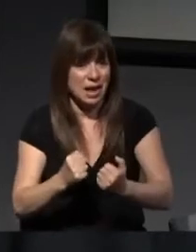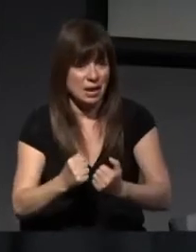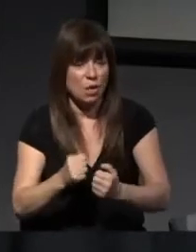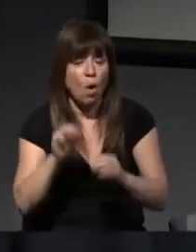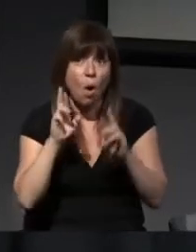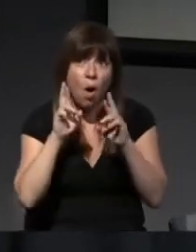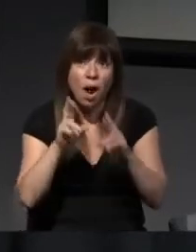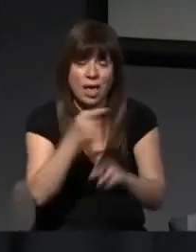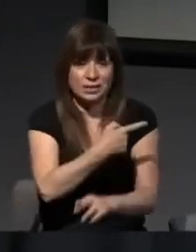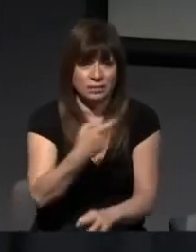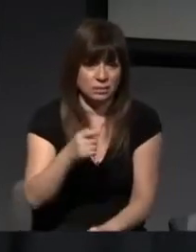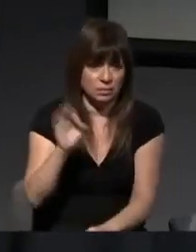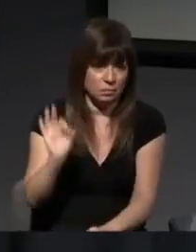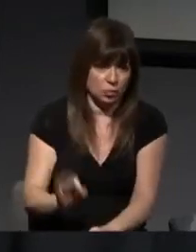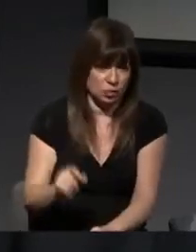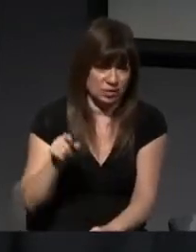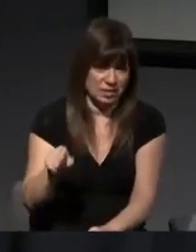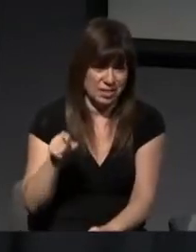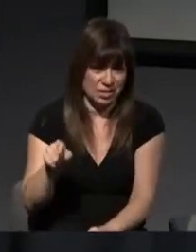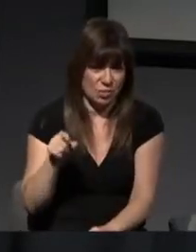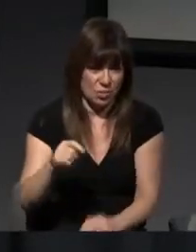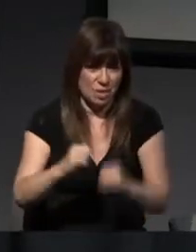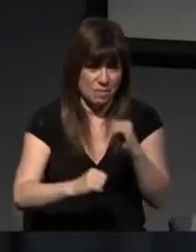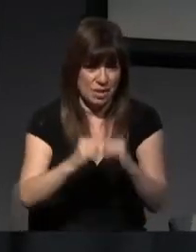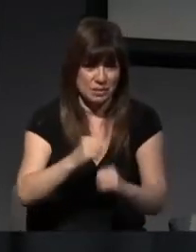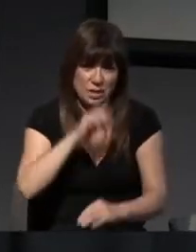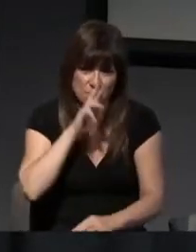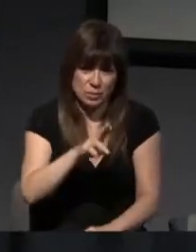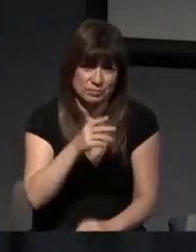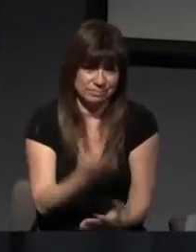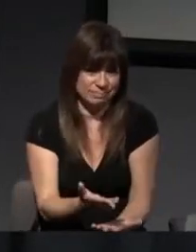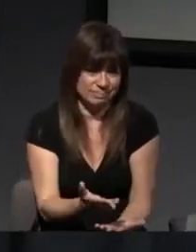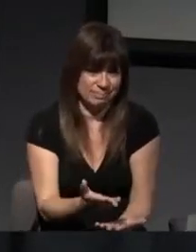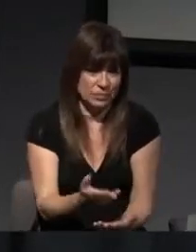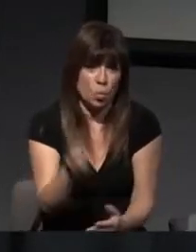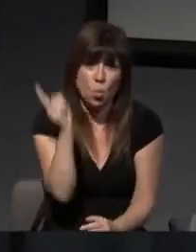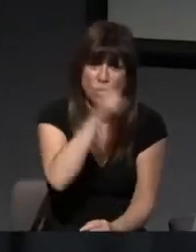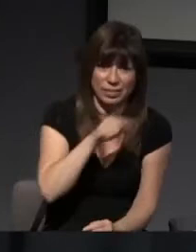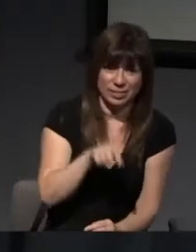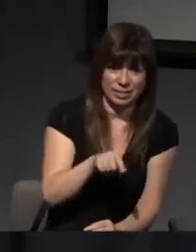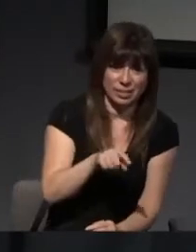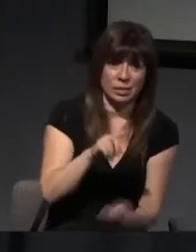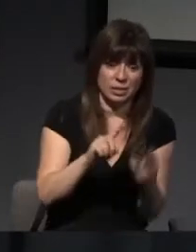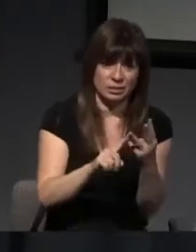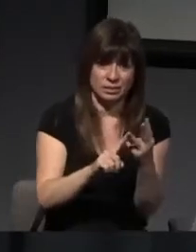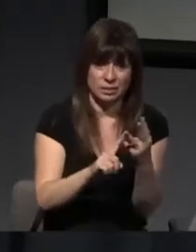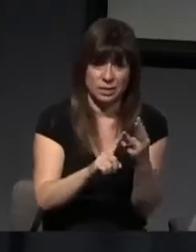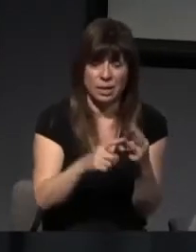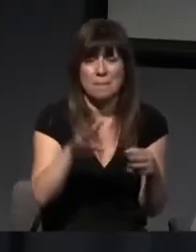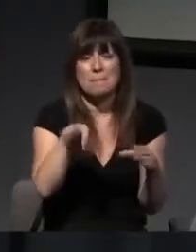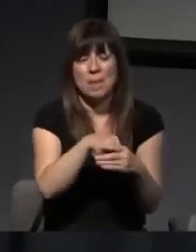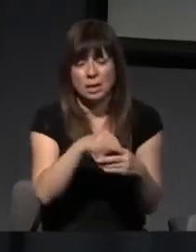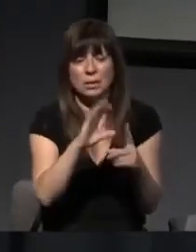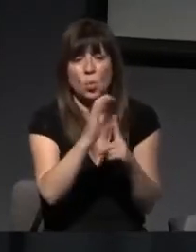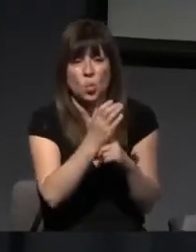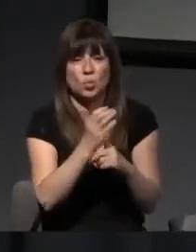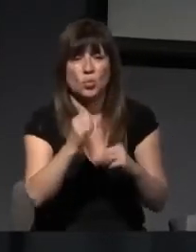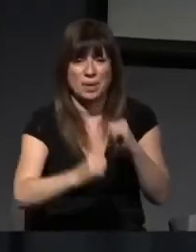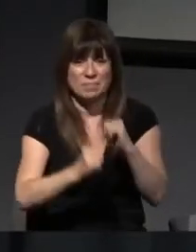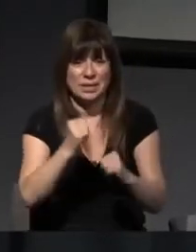las empresas respondieran lo último. Por supuesto que eso se traduce finalmente en objetivos estratégicos, pero más que objetivos estratégicos, debiera ser parte de la cultura